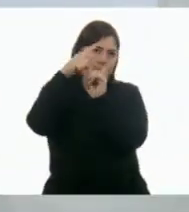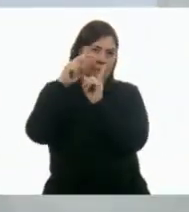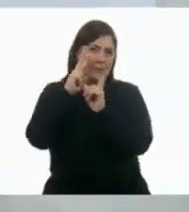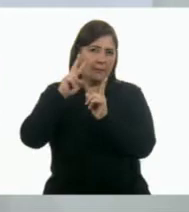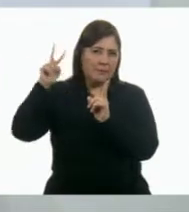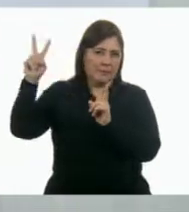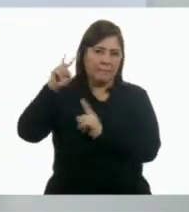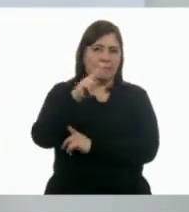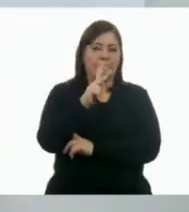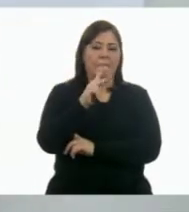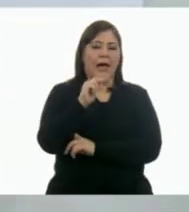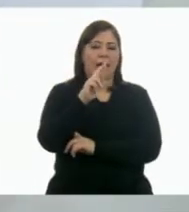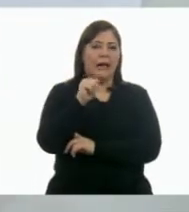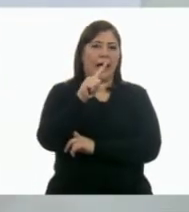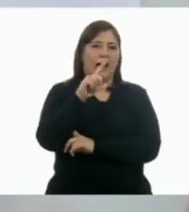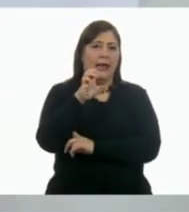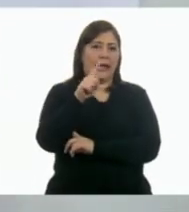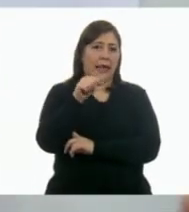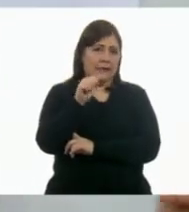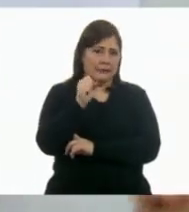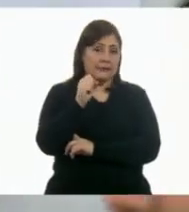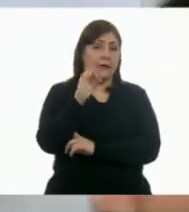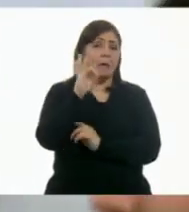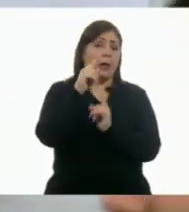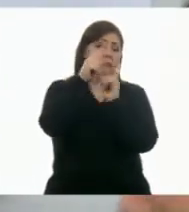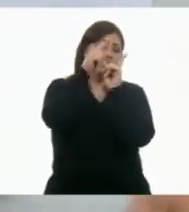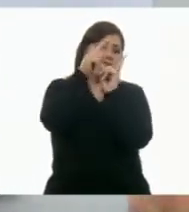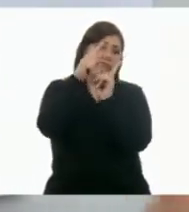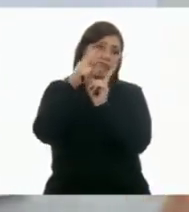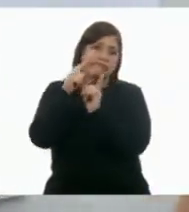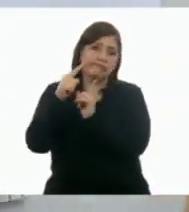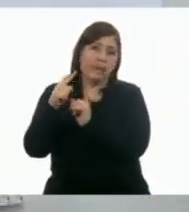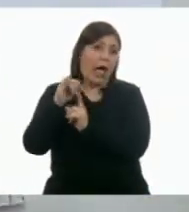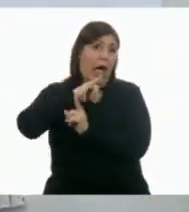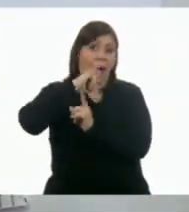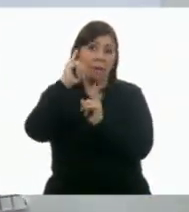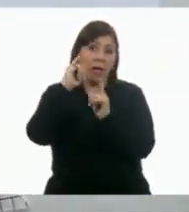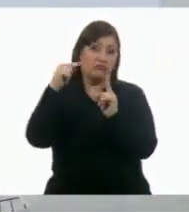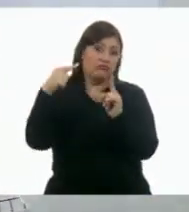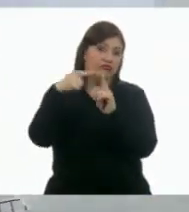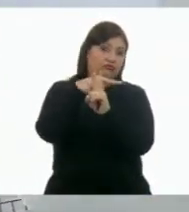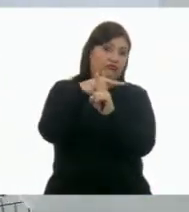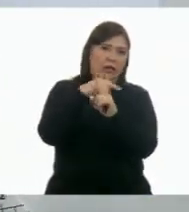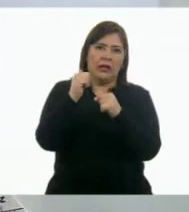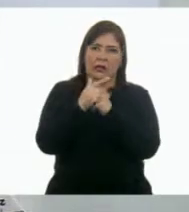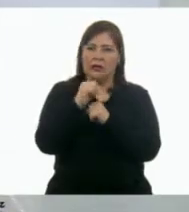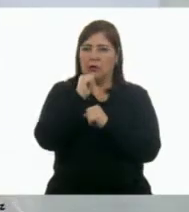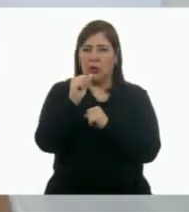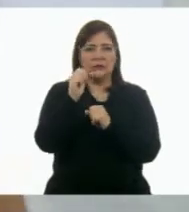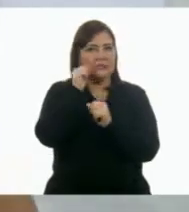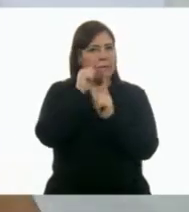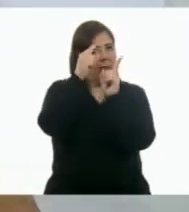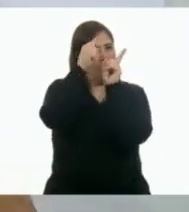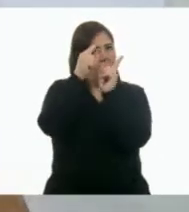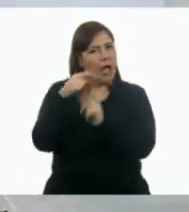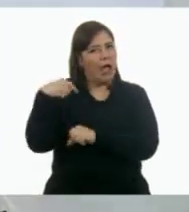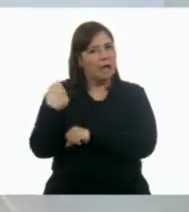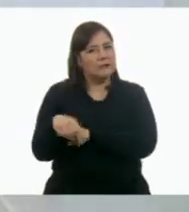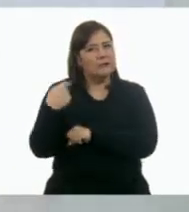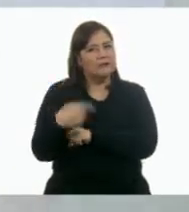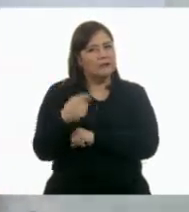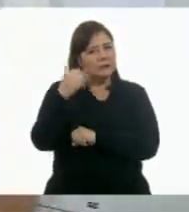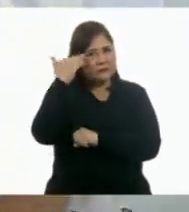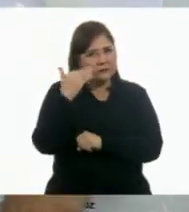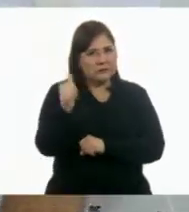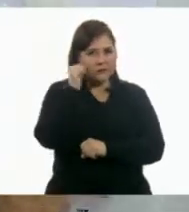si las alargáramos, vemos que no se van a juntar jamás, ¿verdad? Sí. Muy bien.